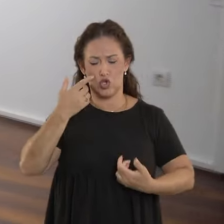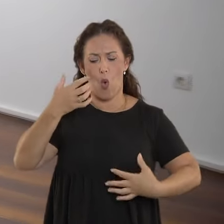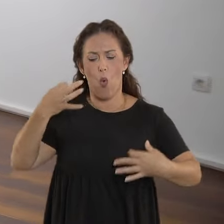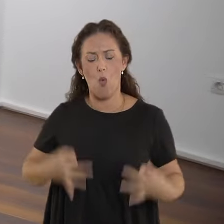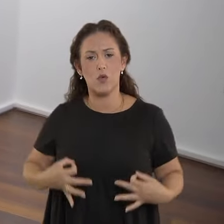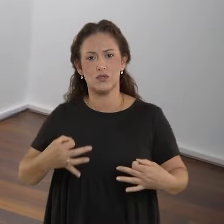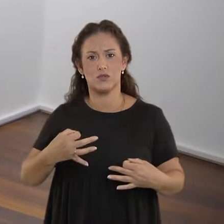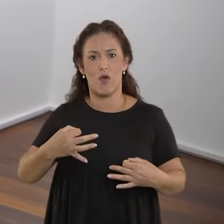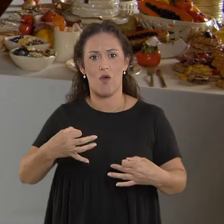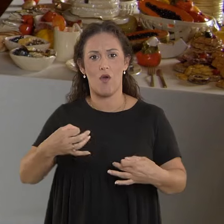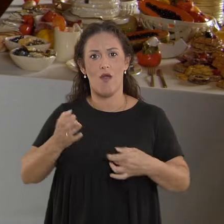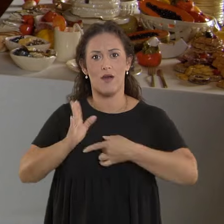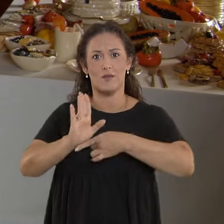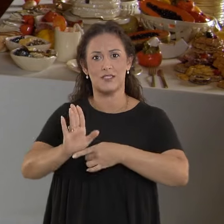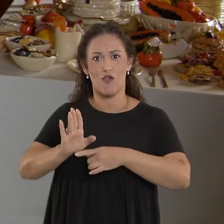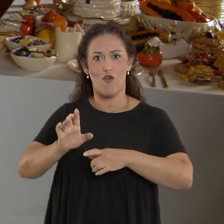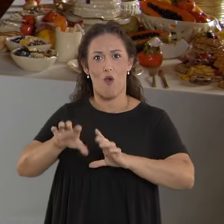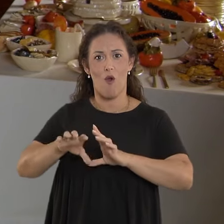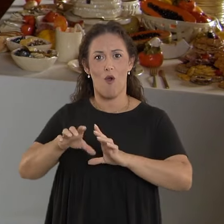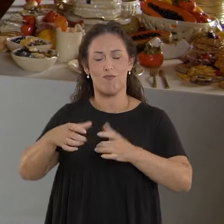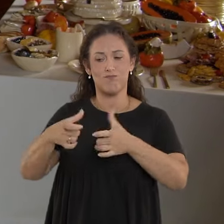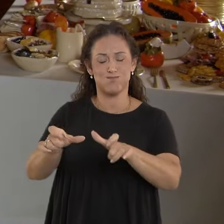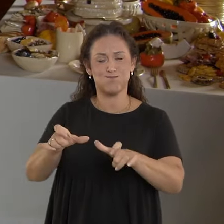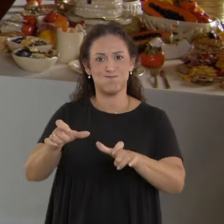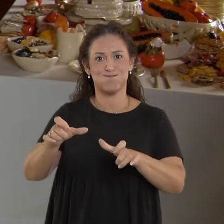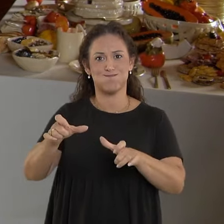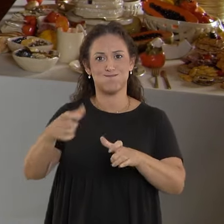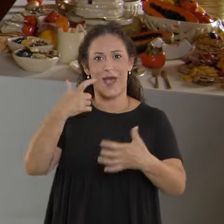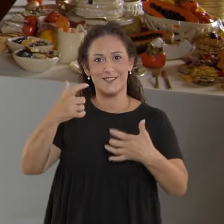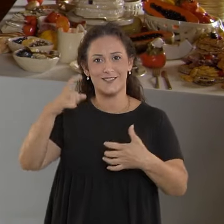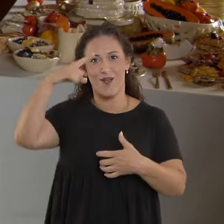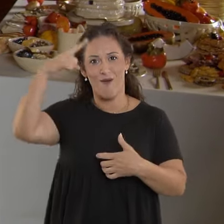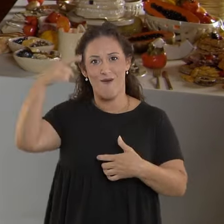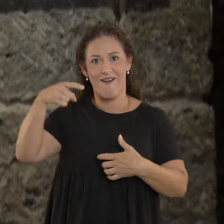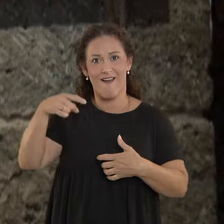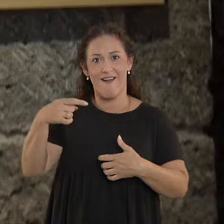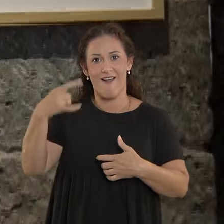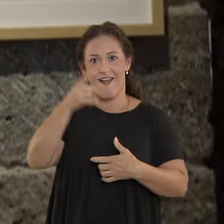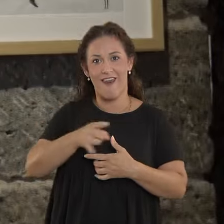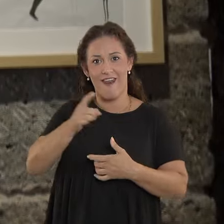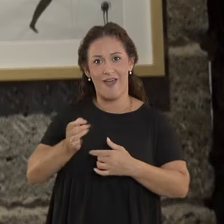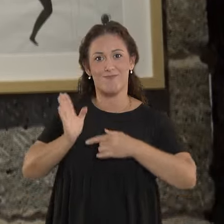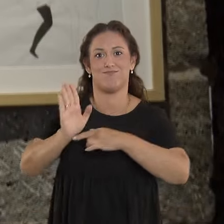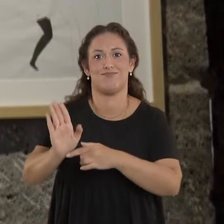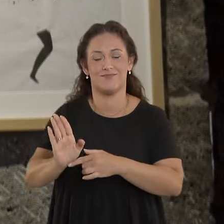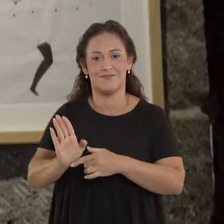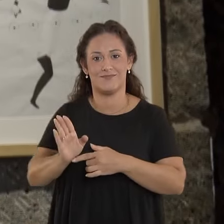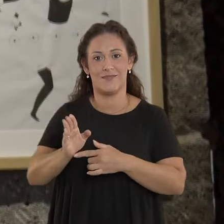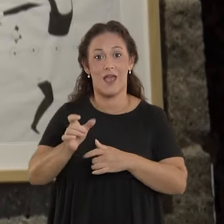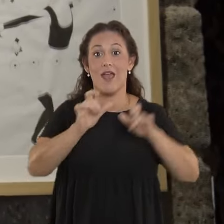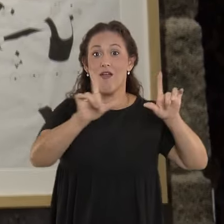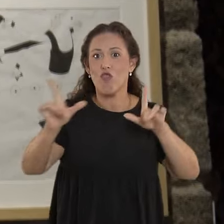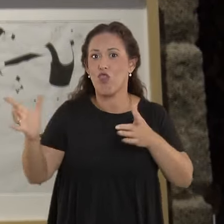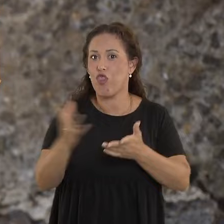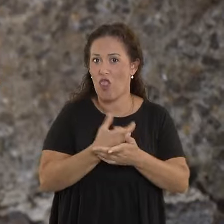una representación fidedigna del mundo artístico cultural canario. Todas las obras son vendibles, todas tienen